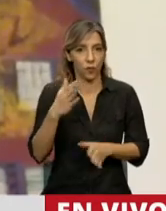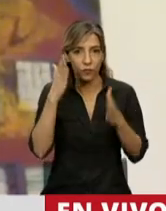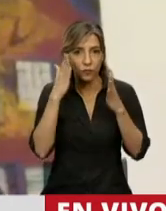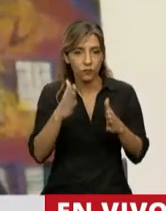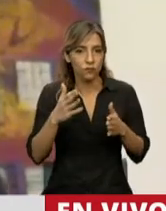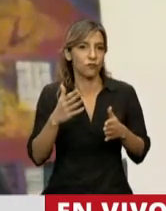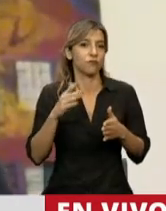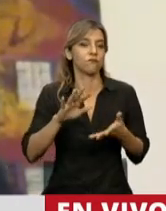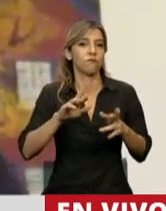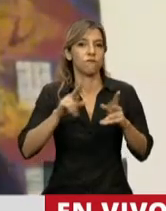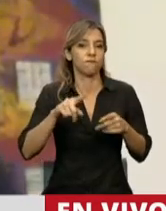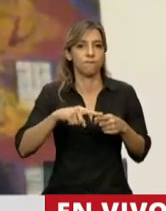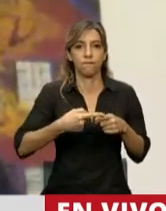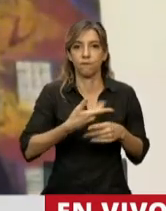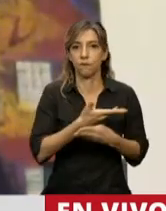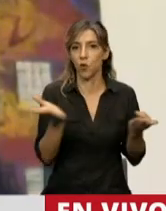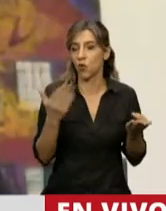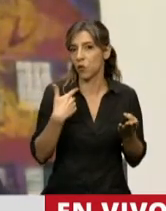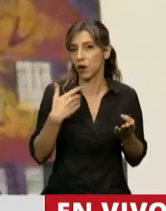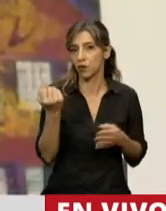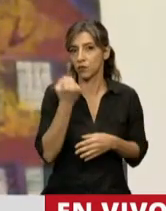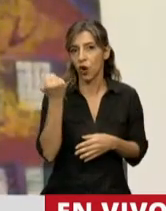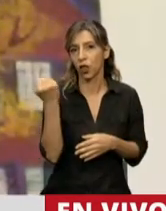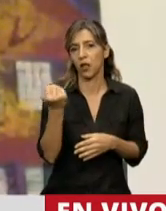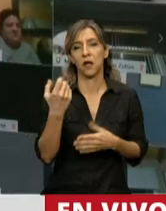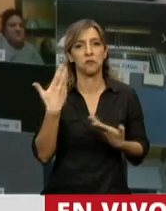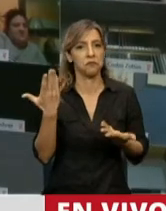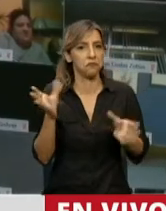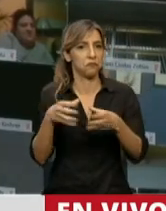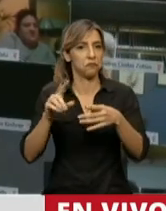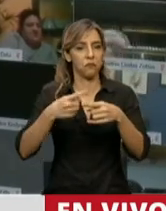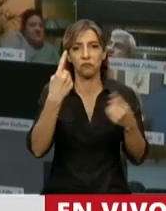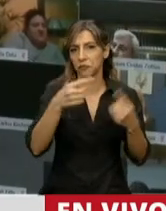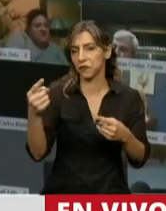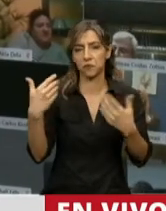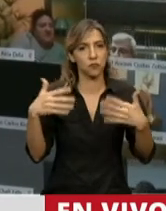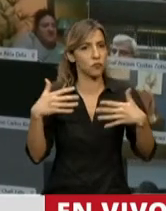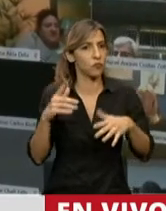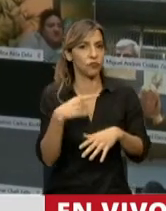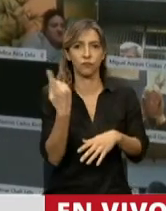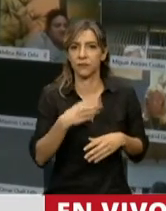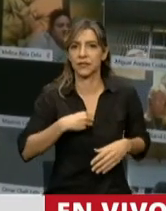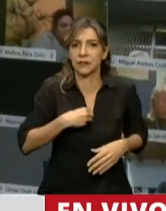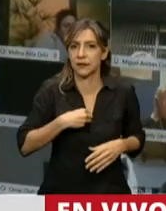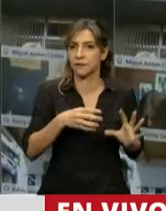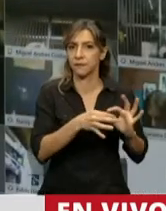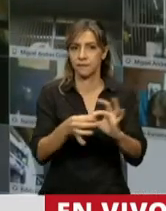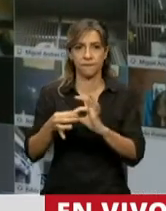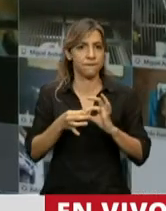estas políticas públicas no revistan carácter partidario o ideológico, sino un profundo sentimiento de acuerdo y consenso